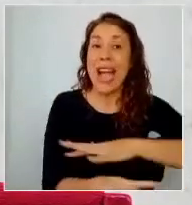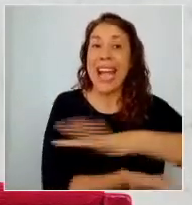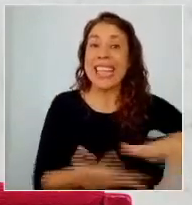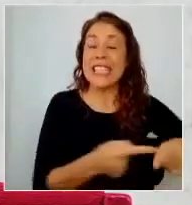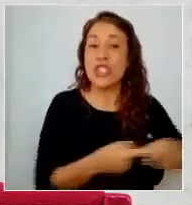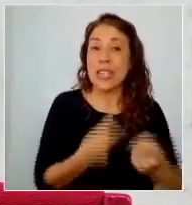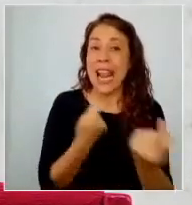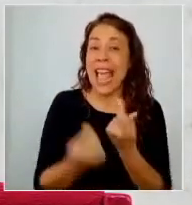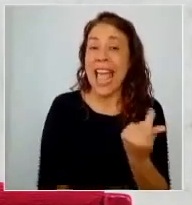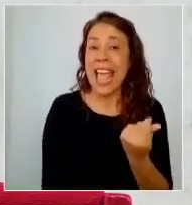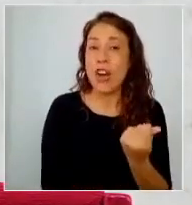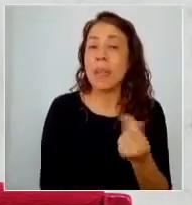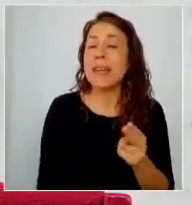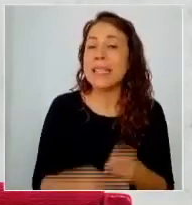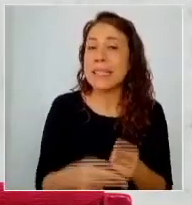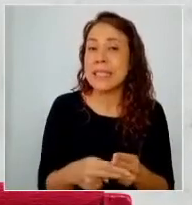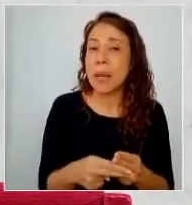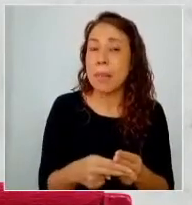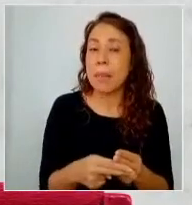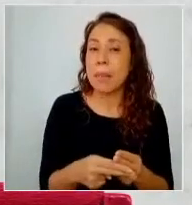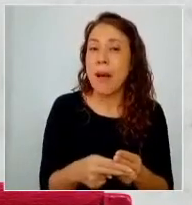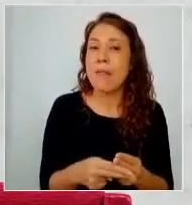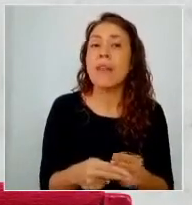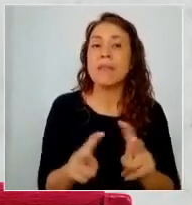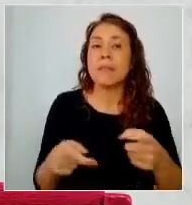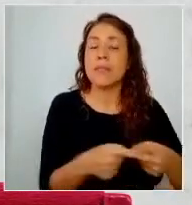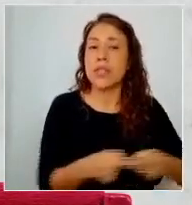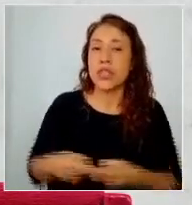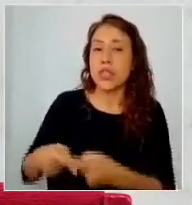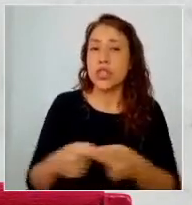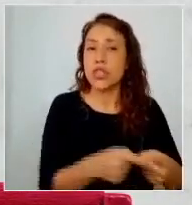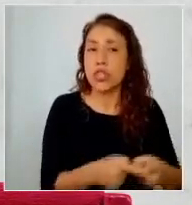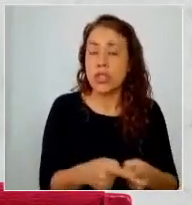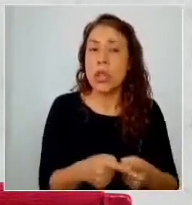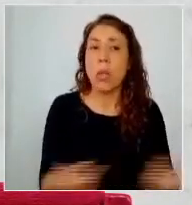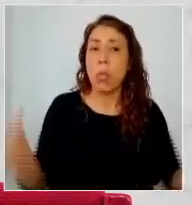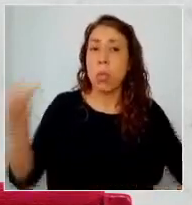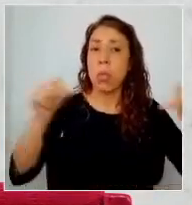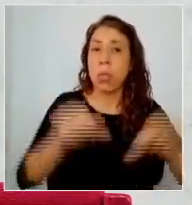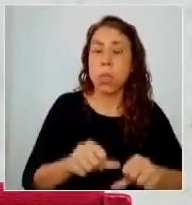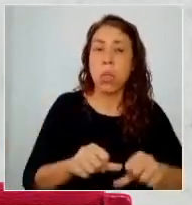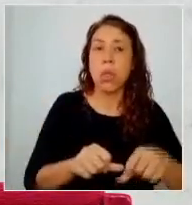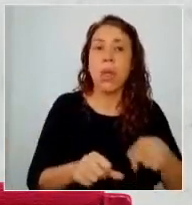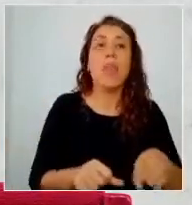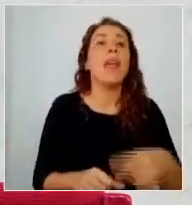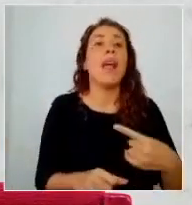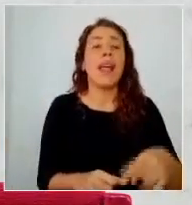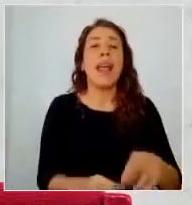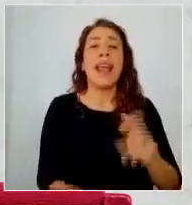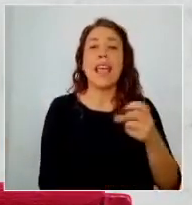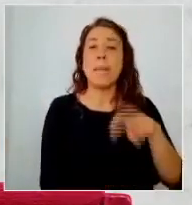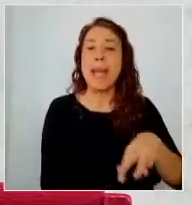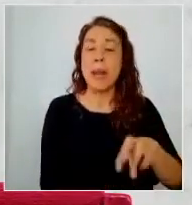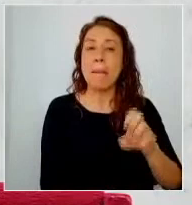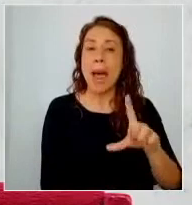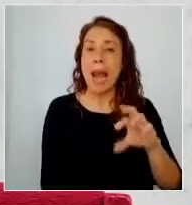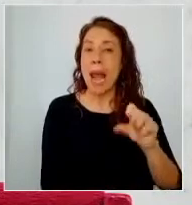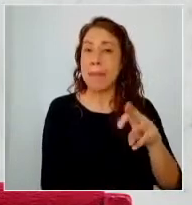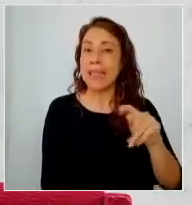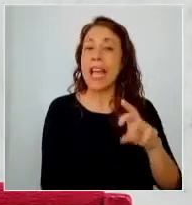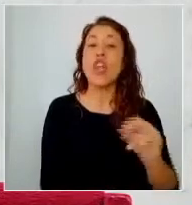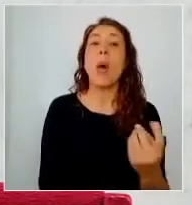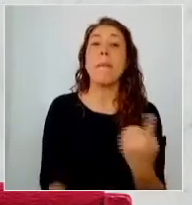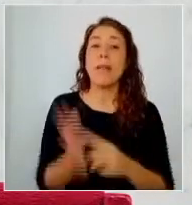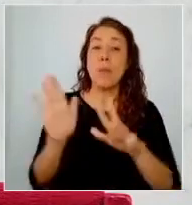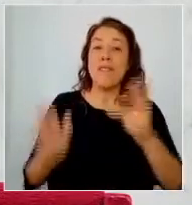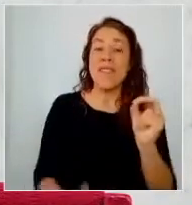llamada la cuestión social y el declive del régimen parlamentario en la década de los veinte y treinta se subieron una serie